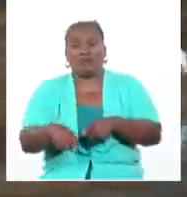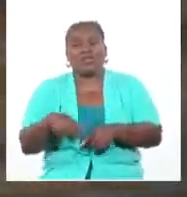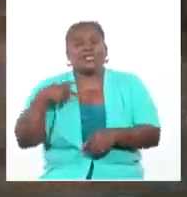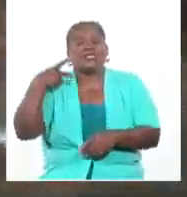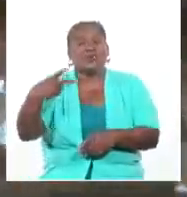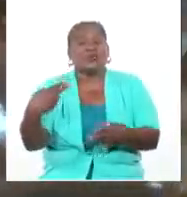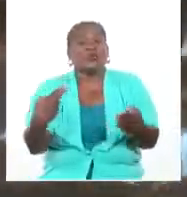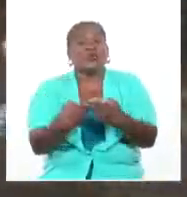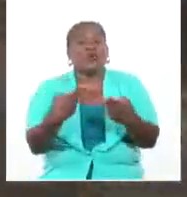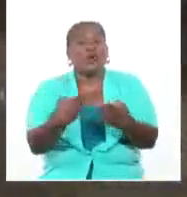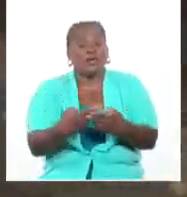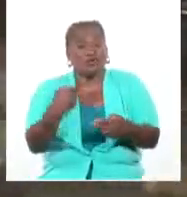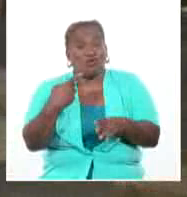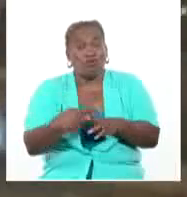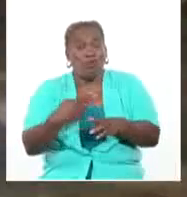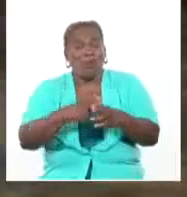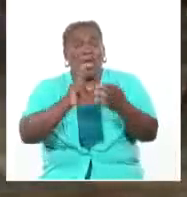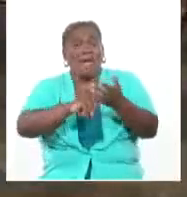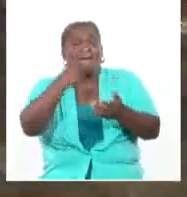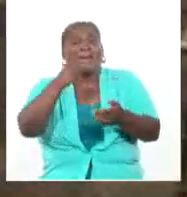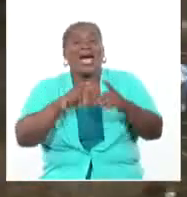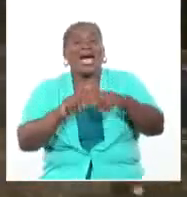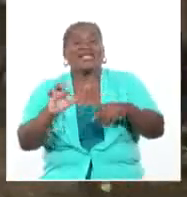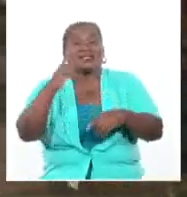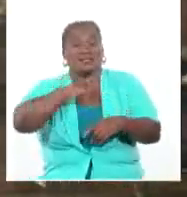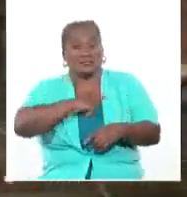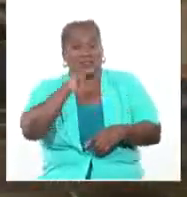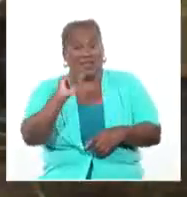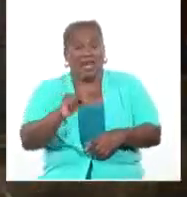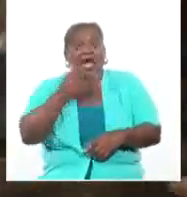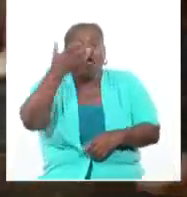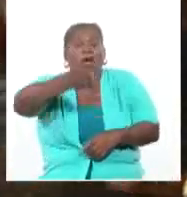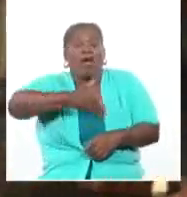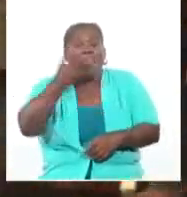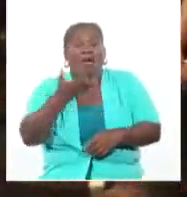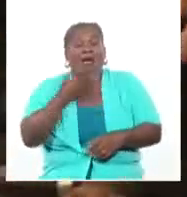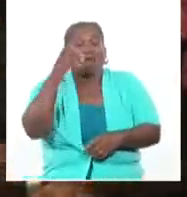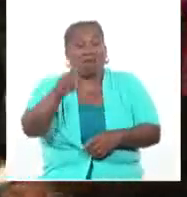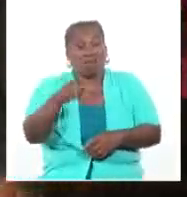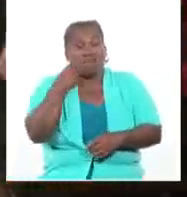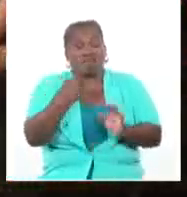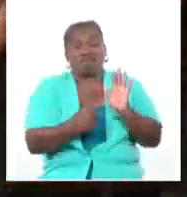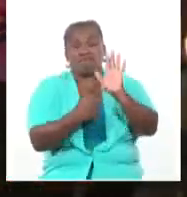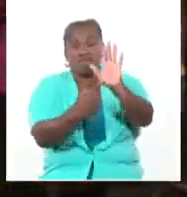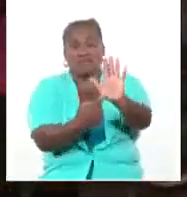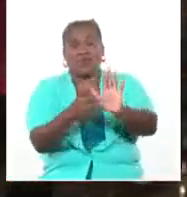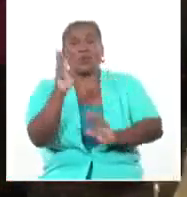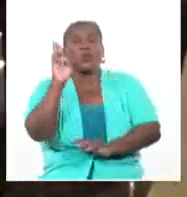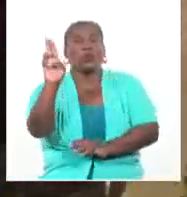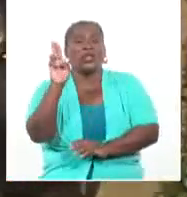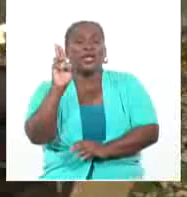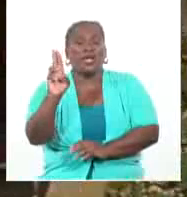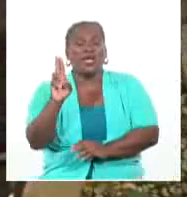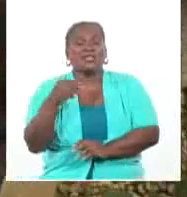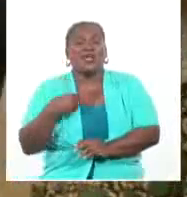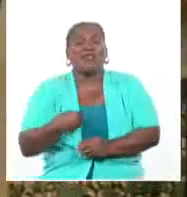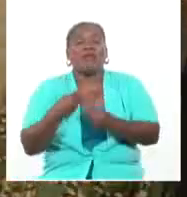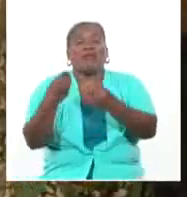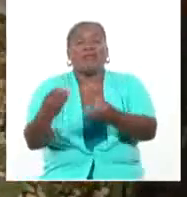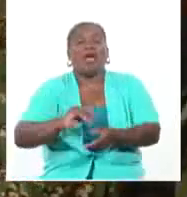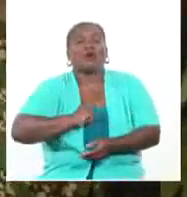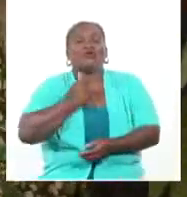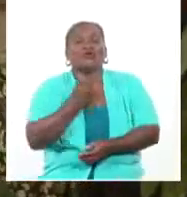internacional Patria y las ideas reflejadas en su declaración final ponen de relieve la urgencia de llevar cultura a los pueblos